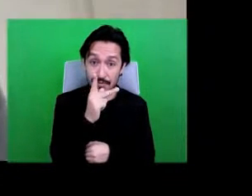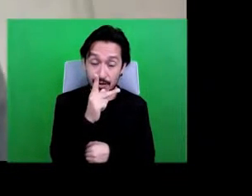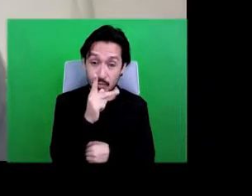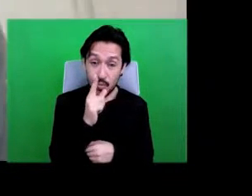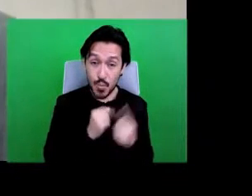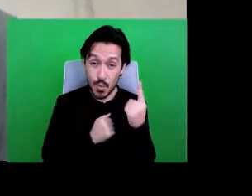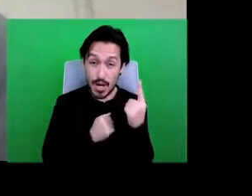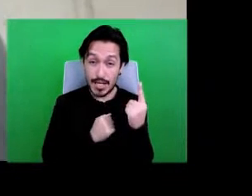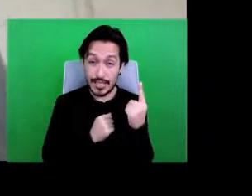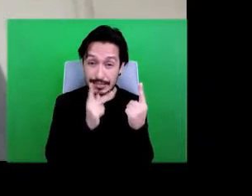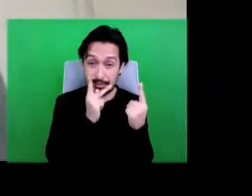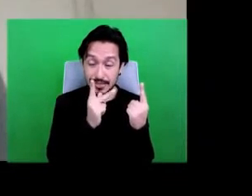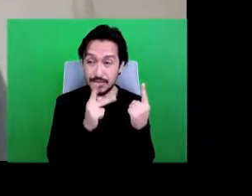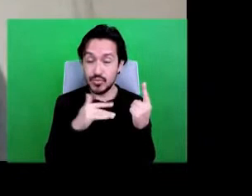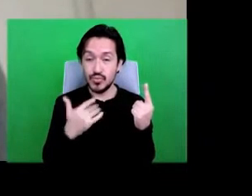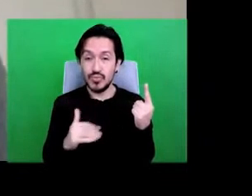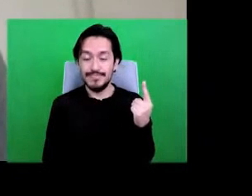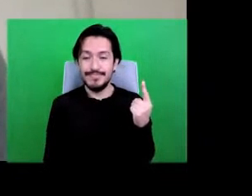En una sola palabra.